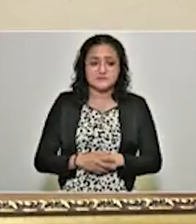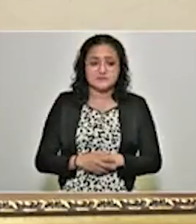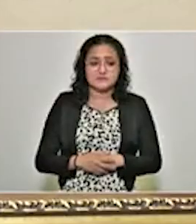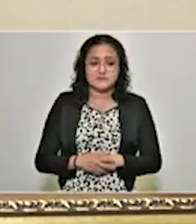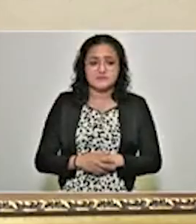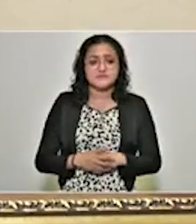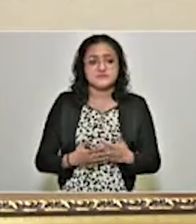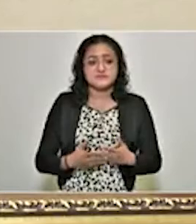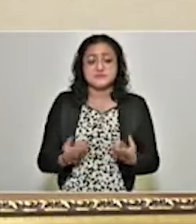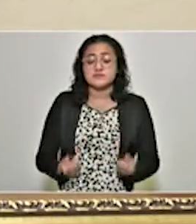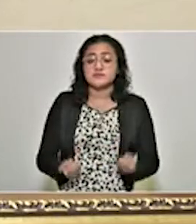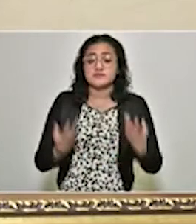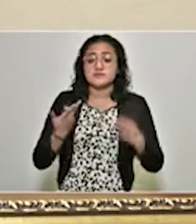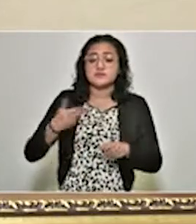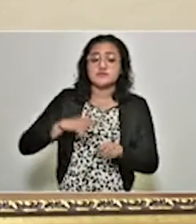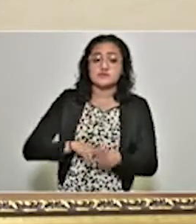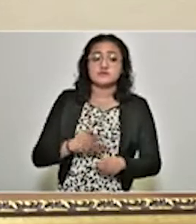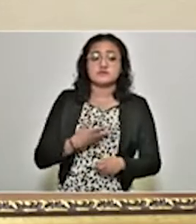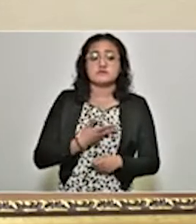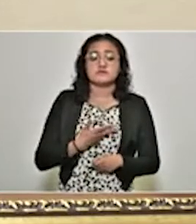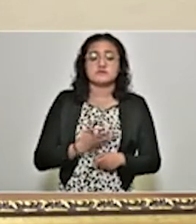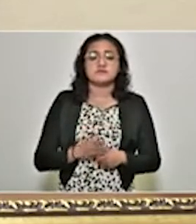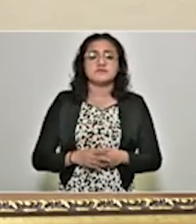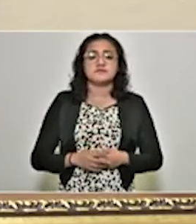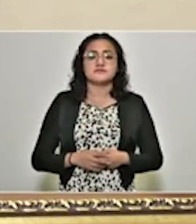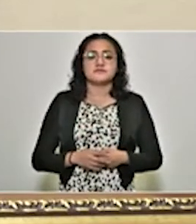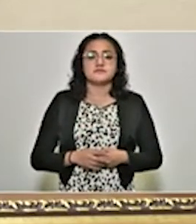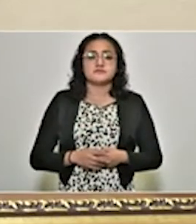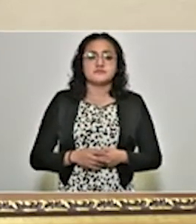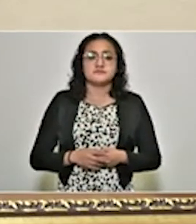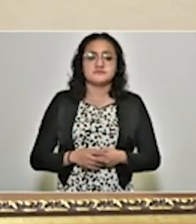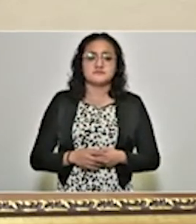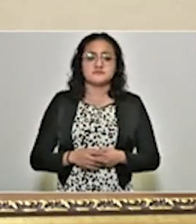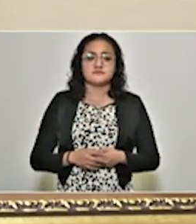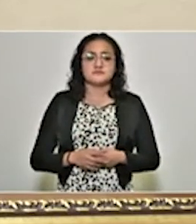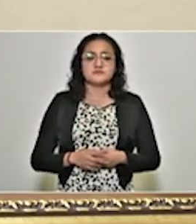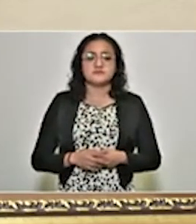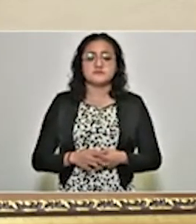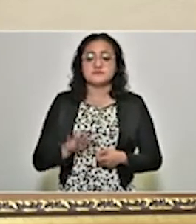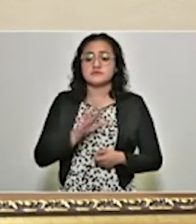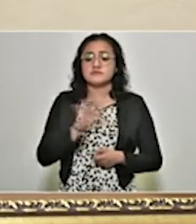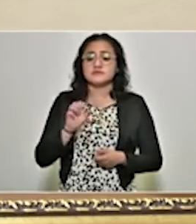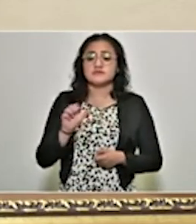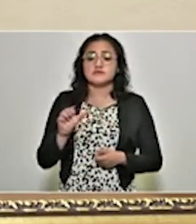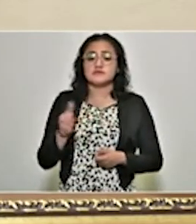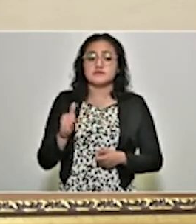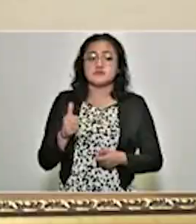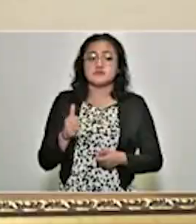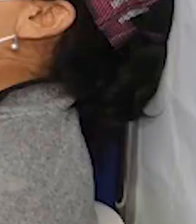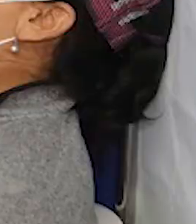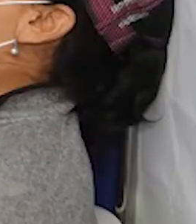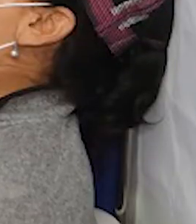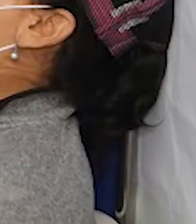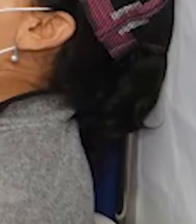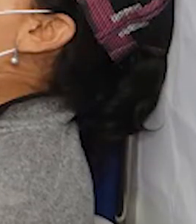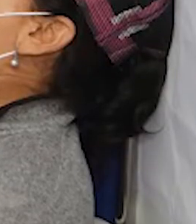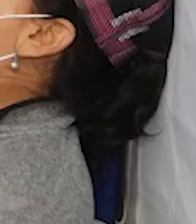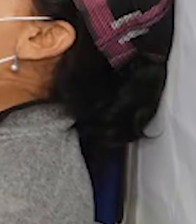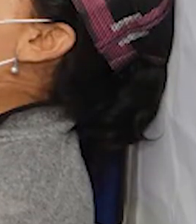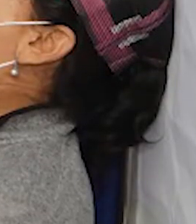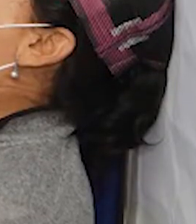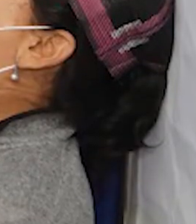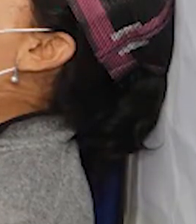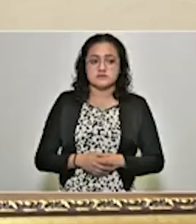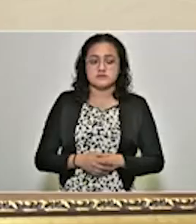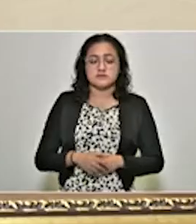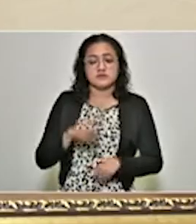Huerta indicó que este número es riesgoso y preocupante para el estado, por lo que invitó a la población en general a acudir a vacunarse para prevenir más contagios.